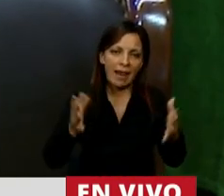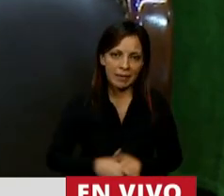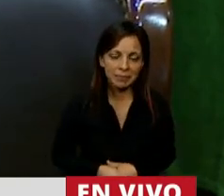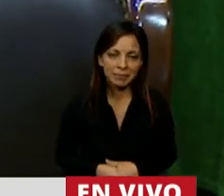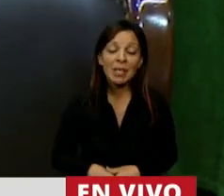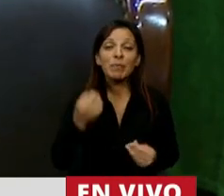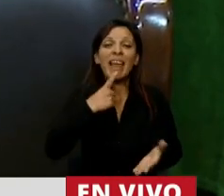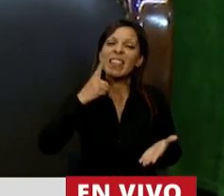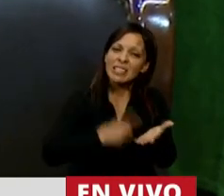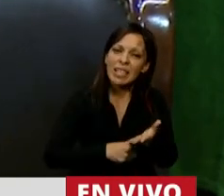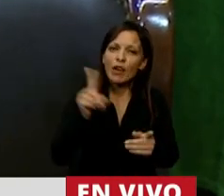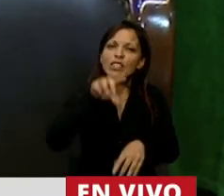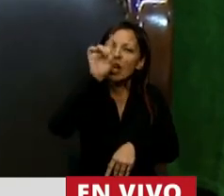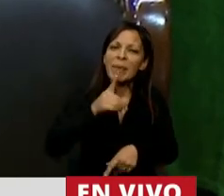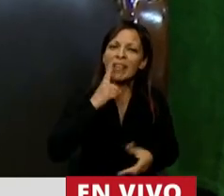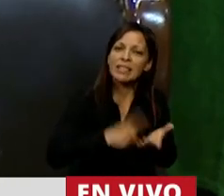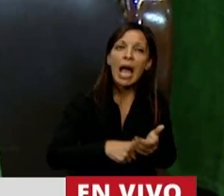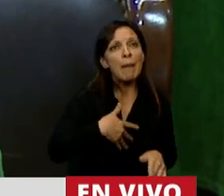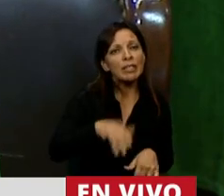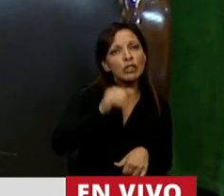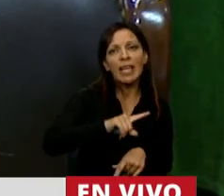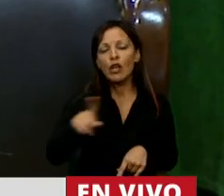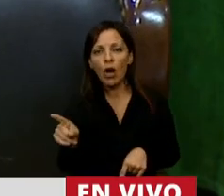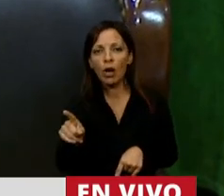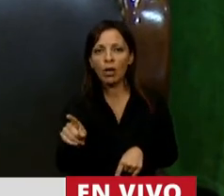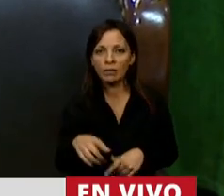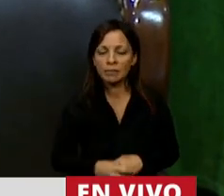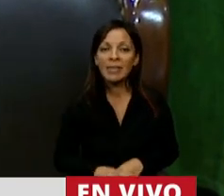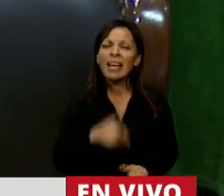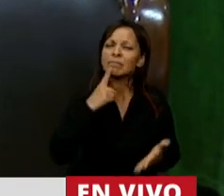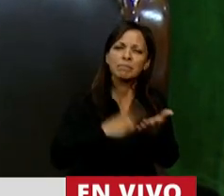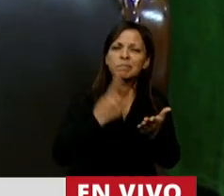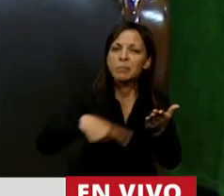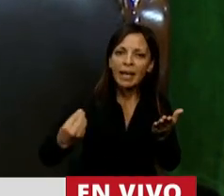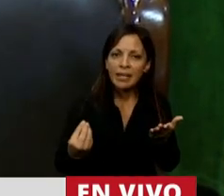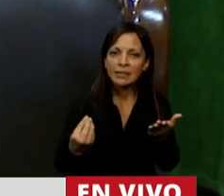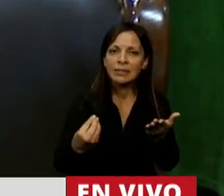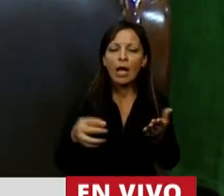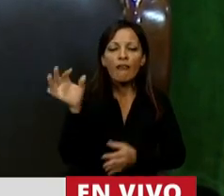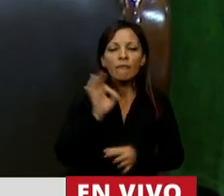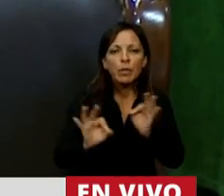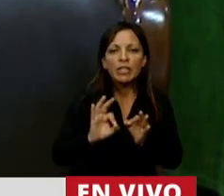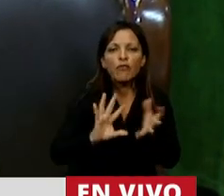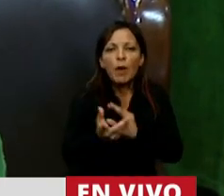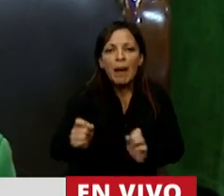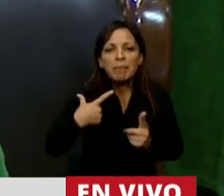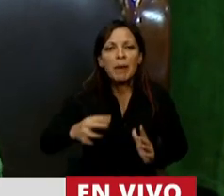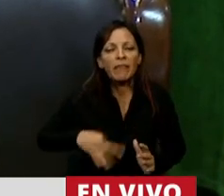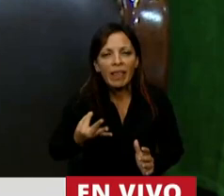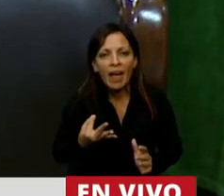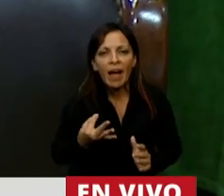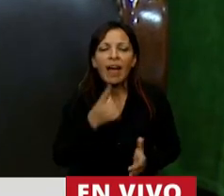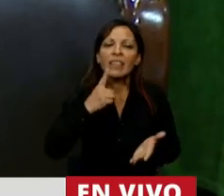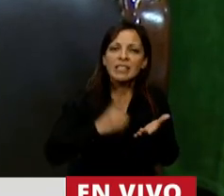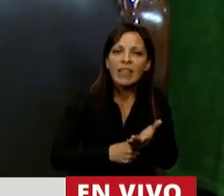Porque elegir no es solamente elegir si embarazo sí o embarazo no. Elegir es elegir el proyecto de vida. Elegir es elegir en